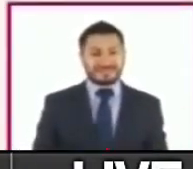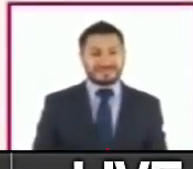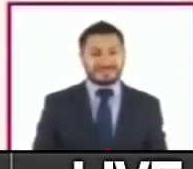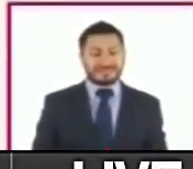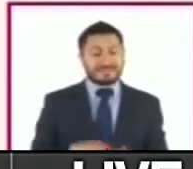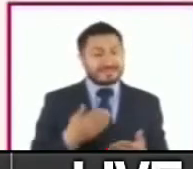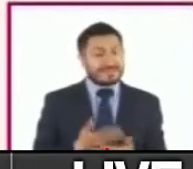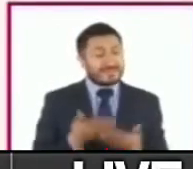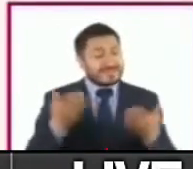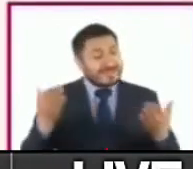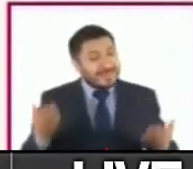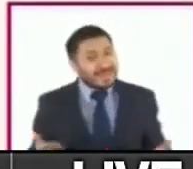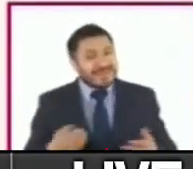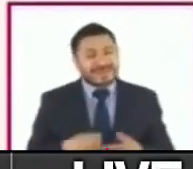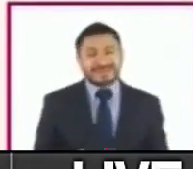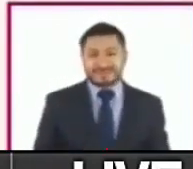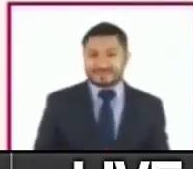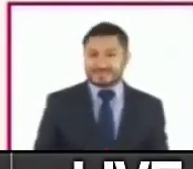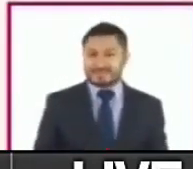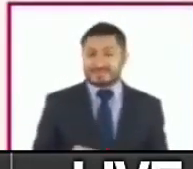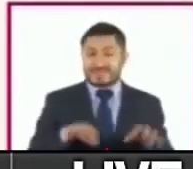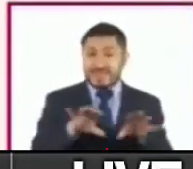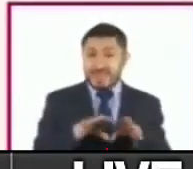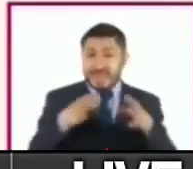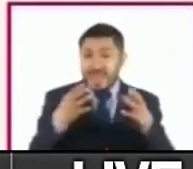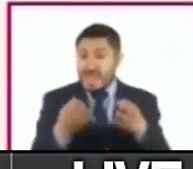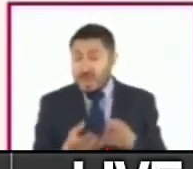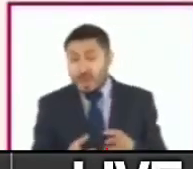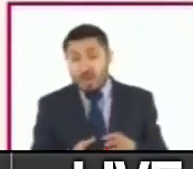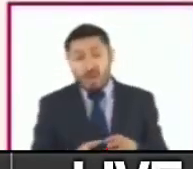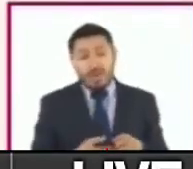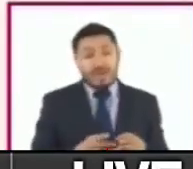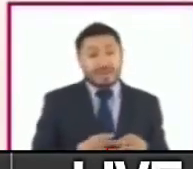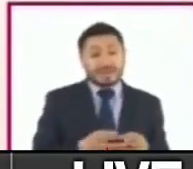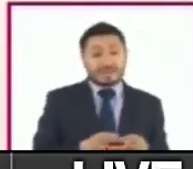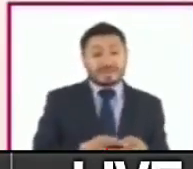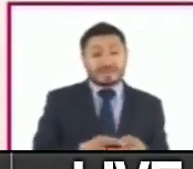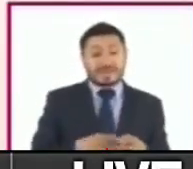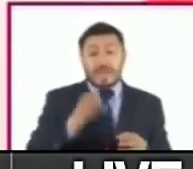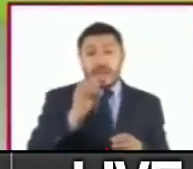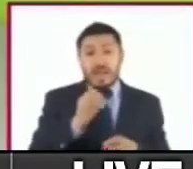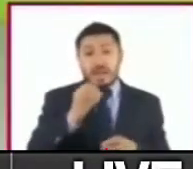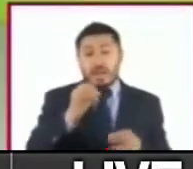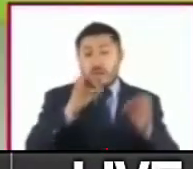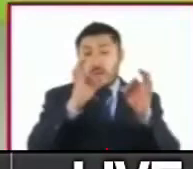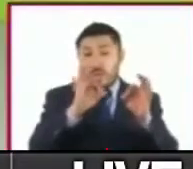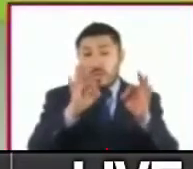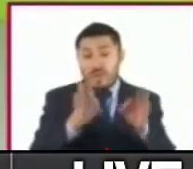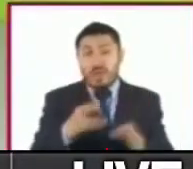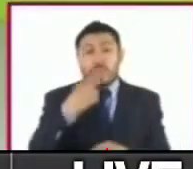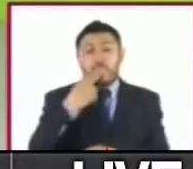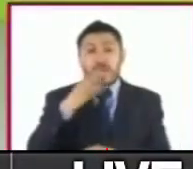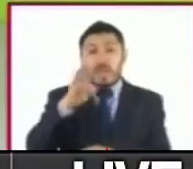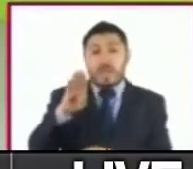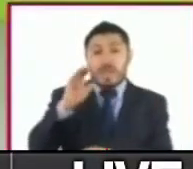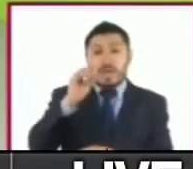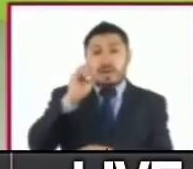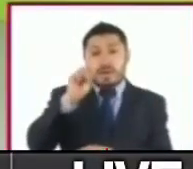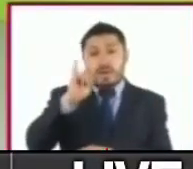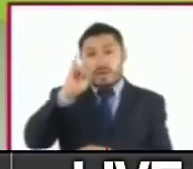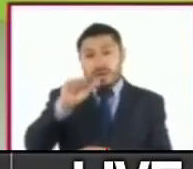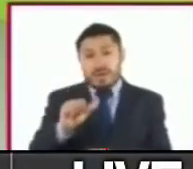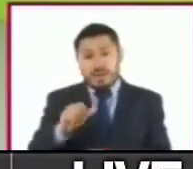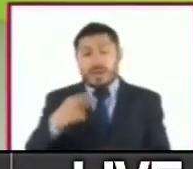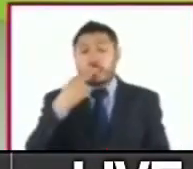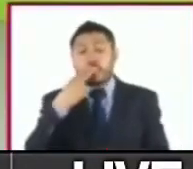Vamos a continuar ahora con estas pelotas que son las originales que se utilizan en Boccia. Para ello vamos a